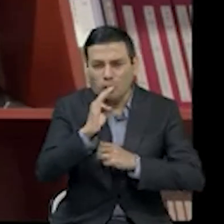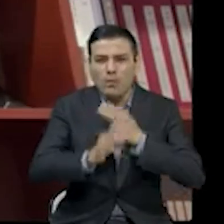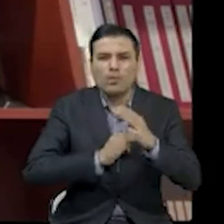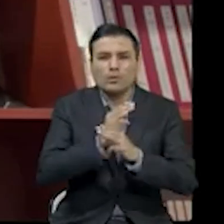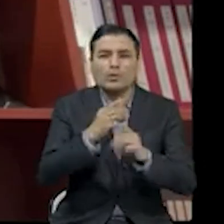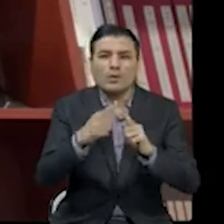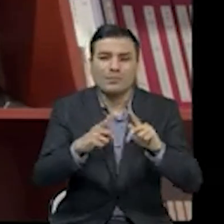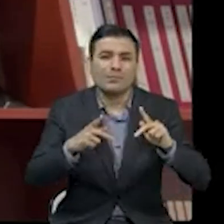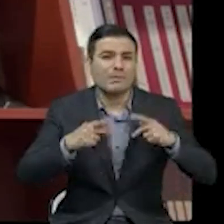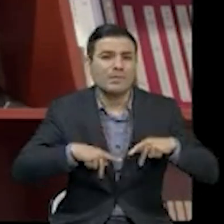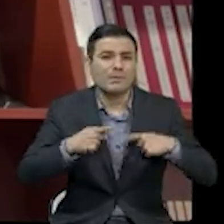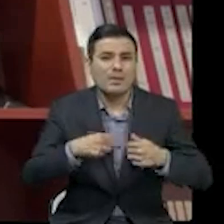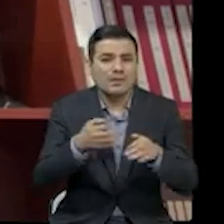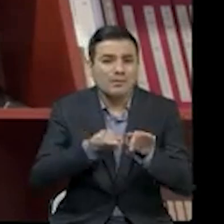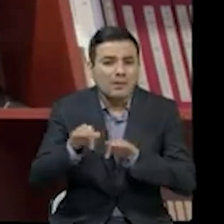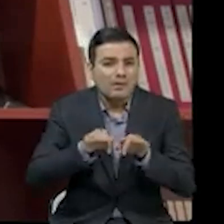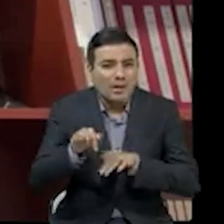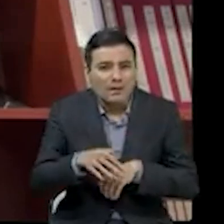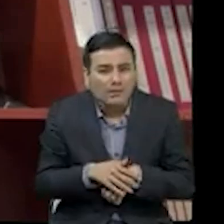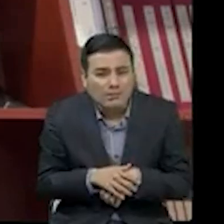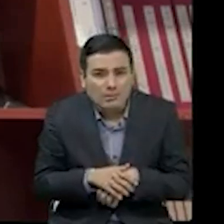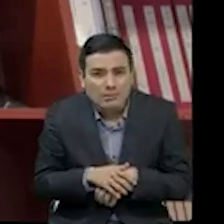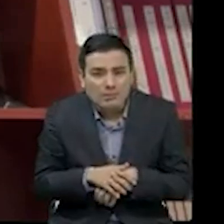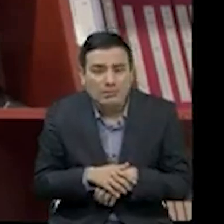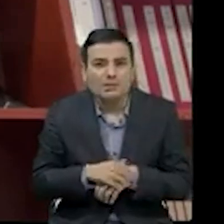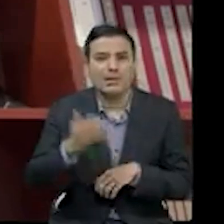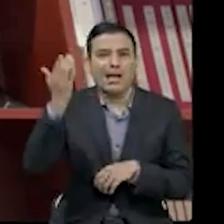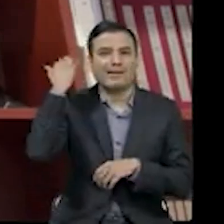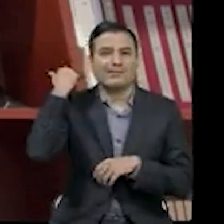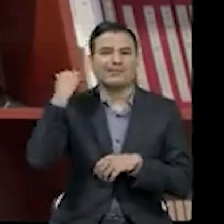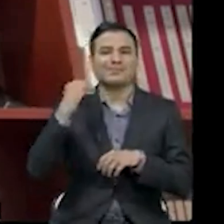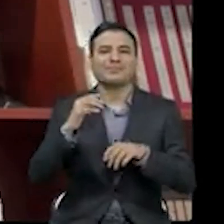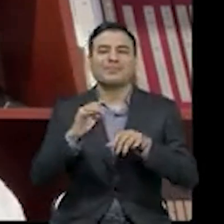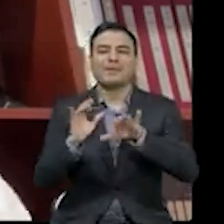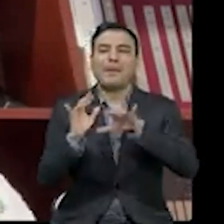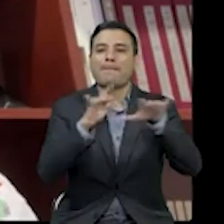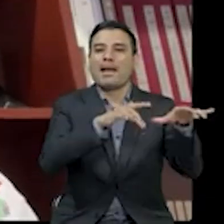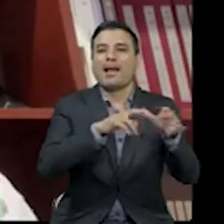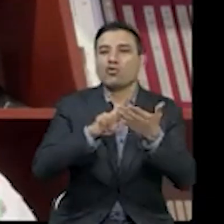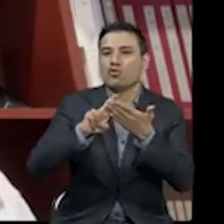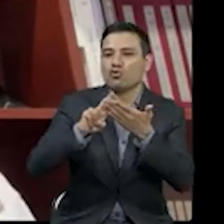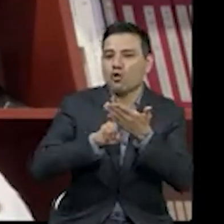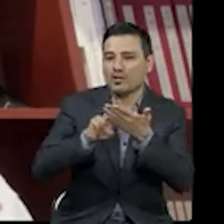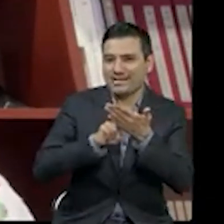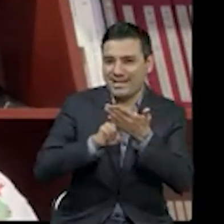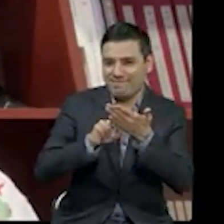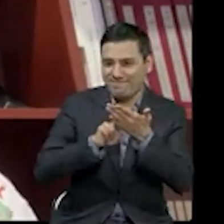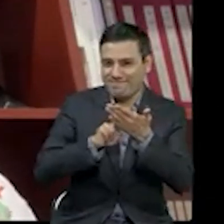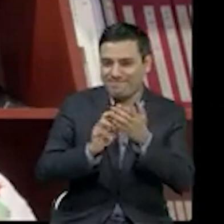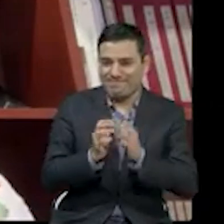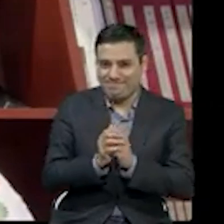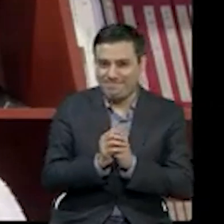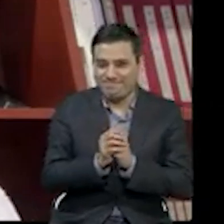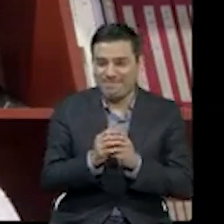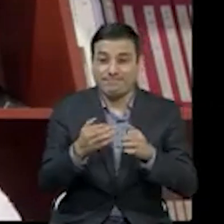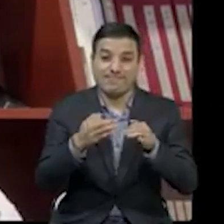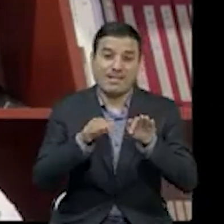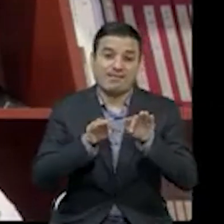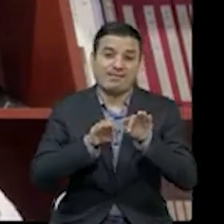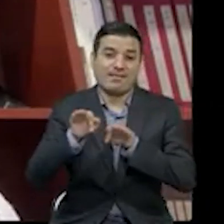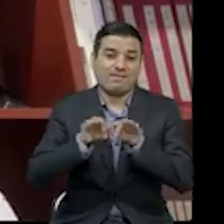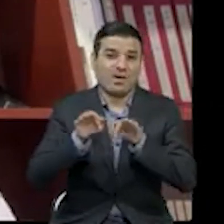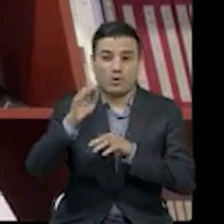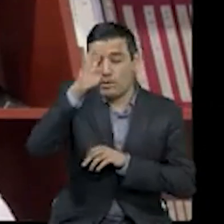mal no recuerdo, de la Marea Rosada, un trabajador de